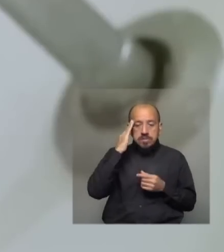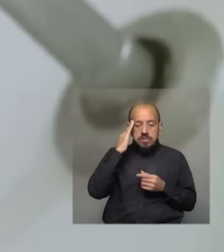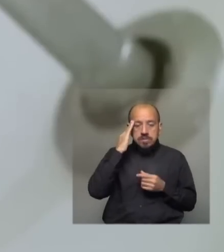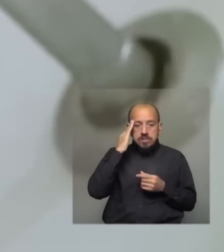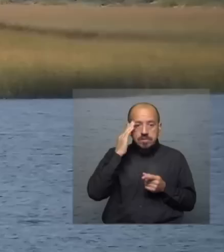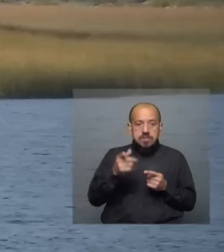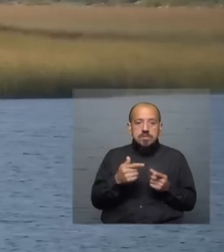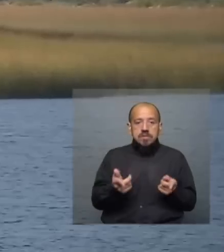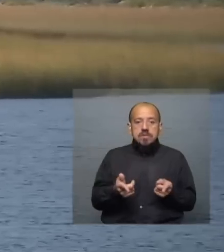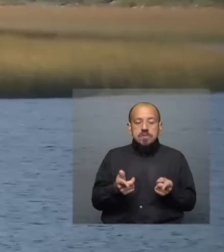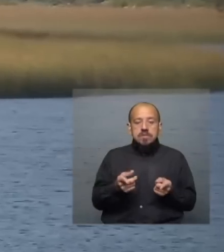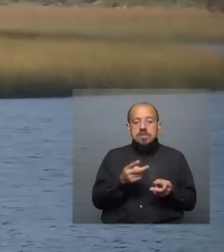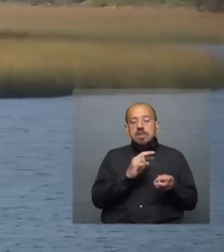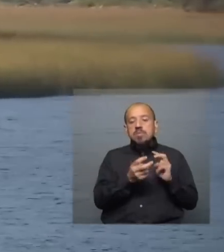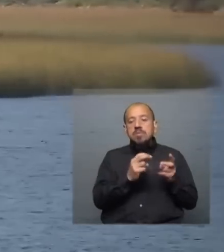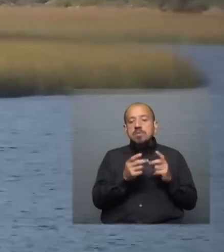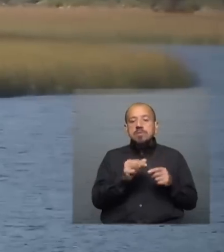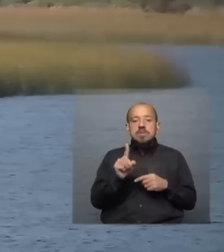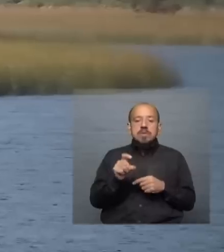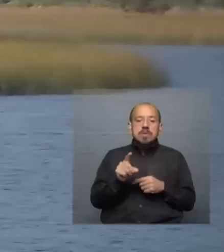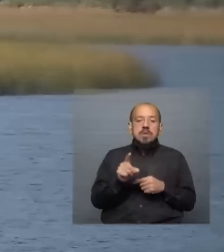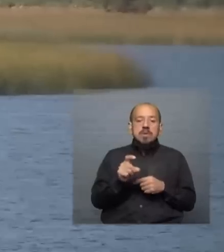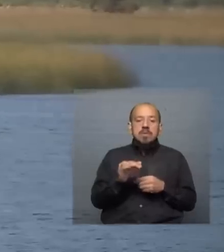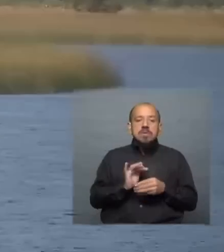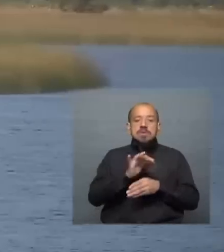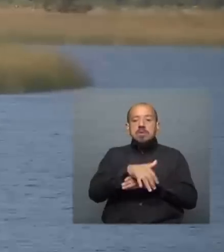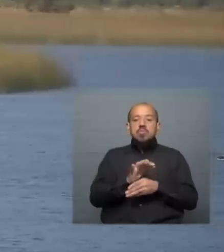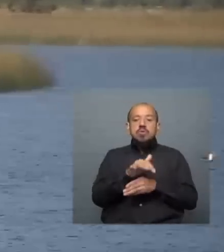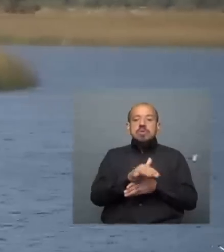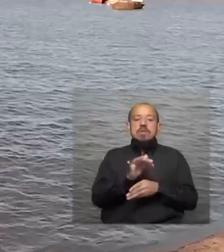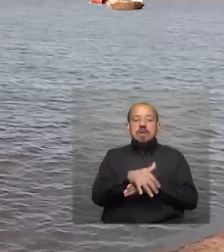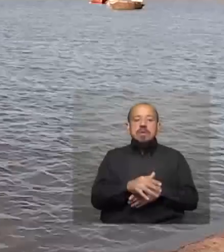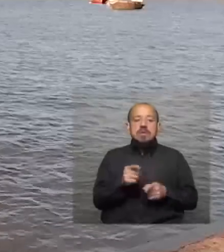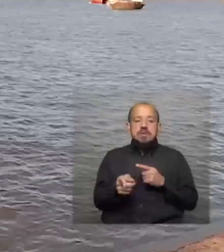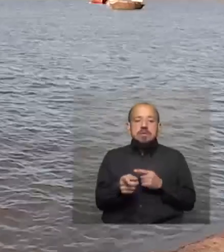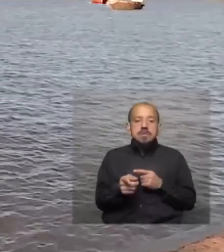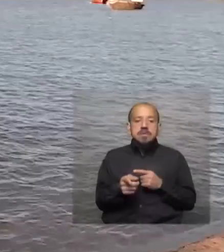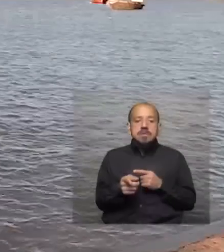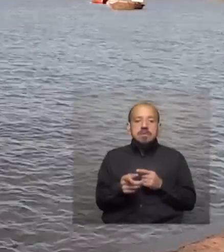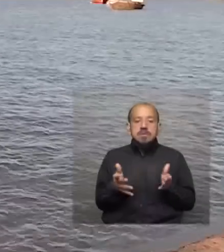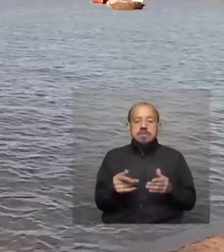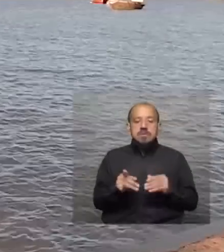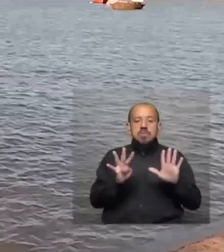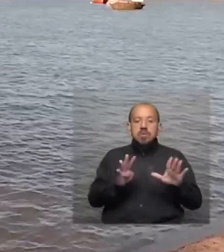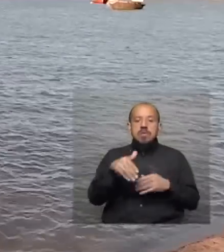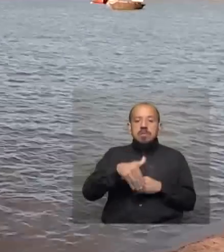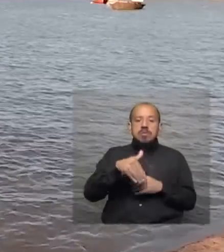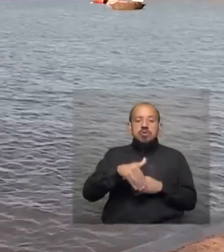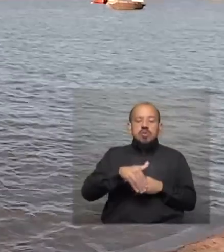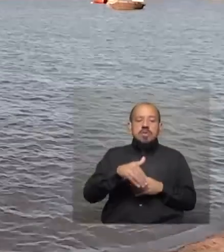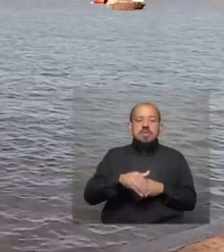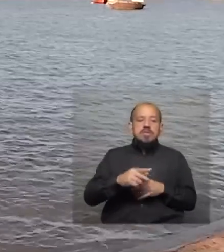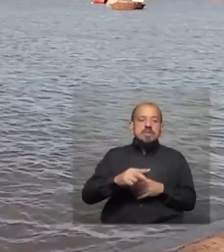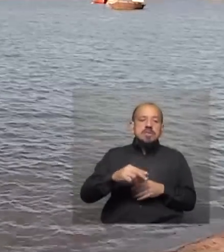el volumen de Santa Lucía de La Represa el último dato que tengo son 9 millones de metros cúbicos pero